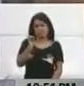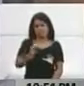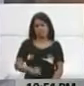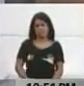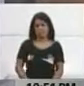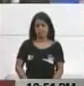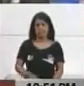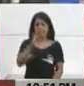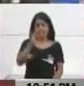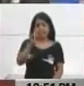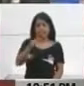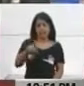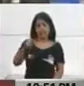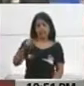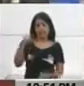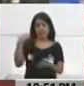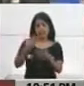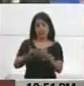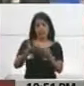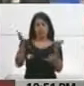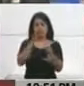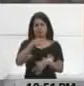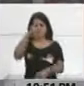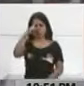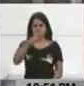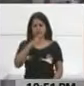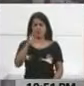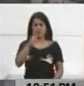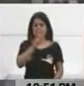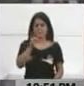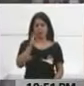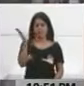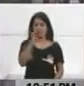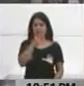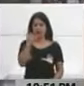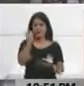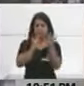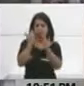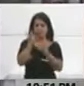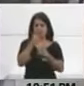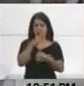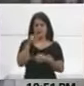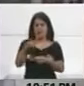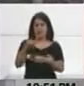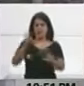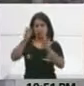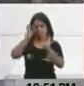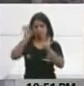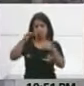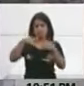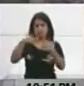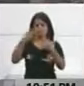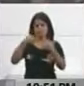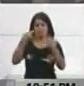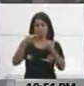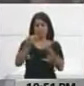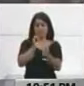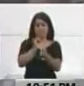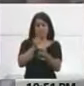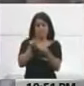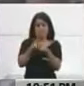Además, durante todo el año no tiene padre, no tiene hogar, no tiene calor ni afecto. Es un ser desamparado, condenado a la crucifixión eterna de una